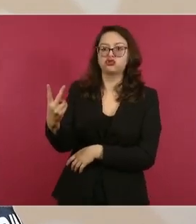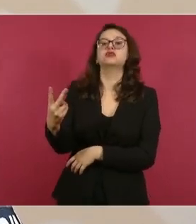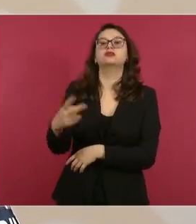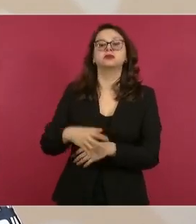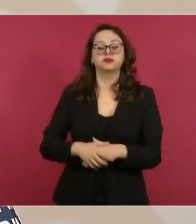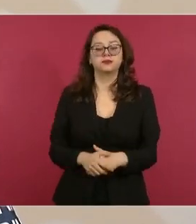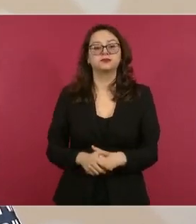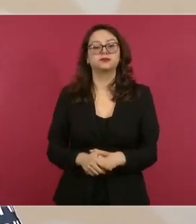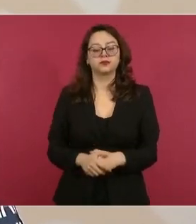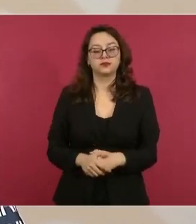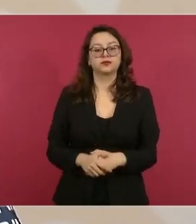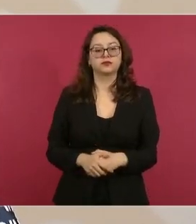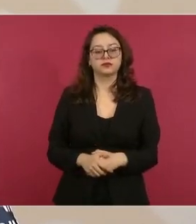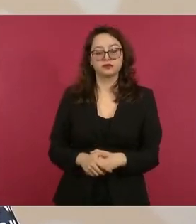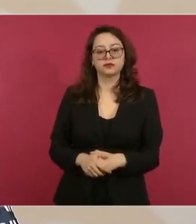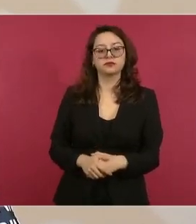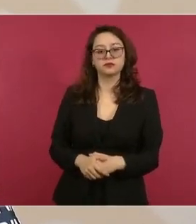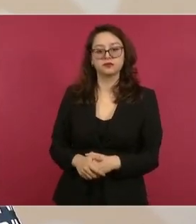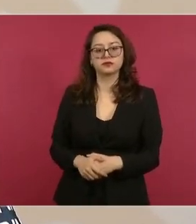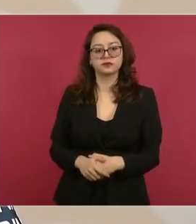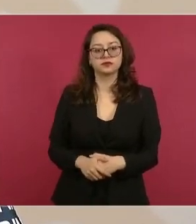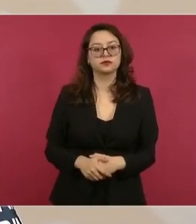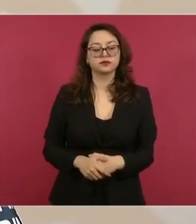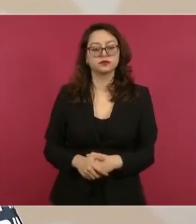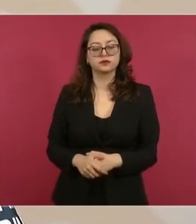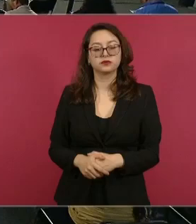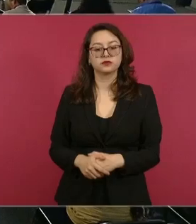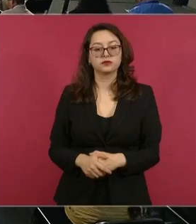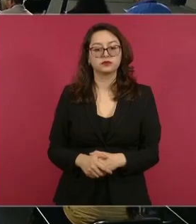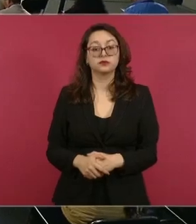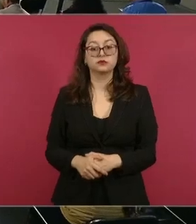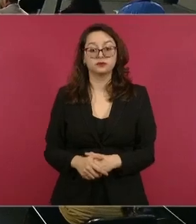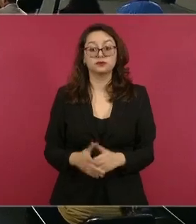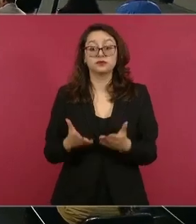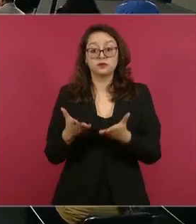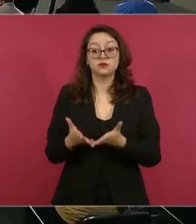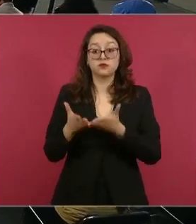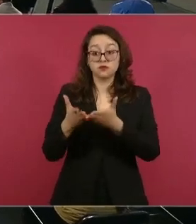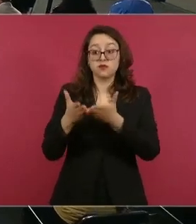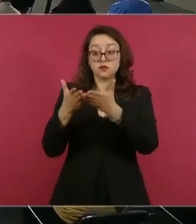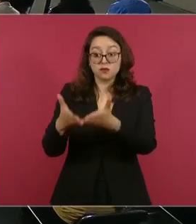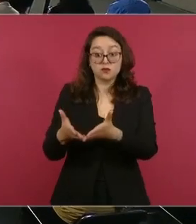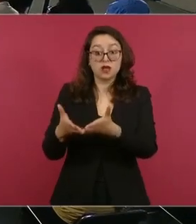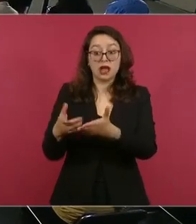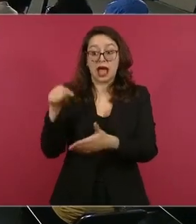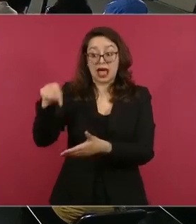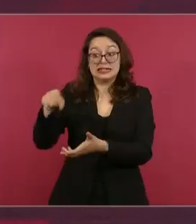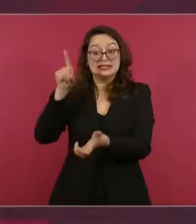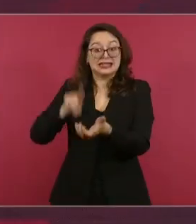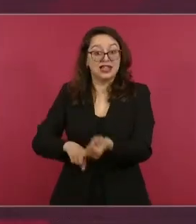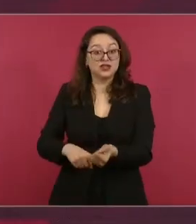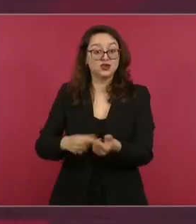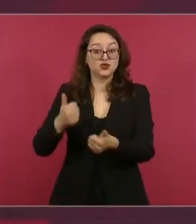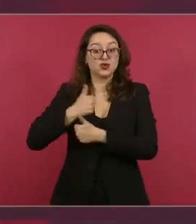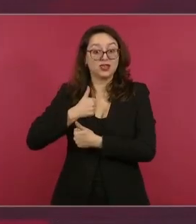Buques. Ayer arribó uno. En donde incluso se van a quedar a dormir porque